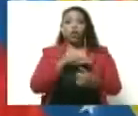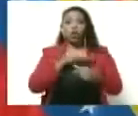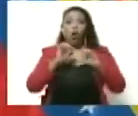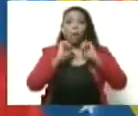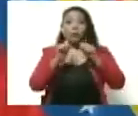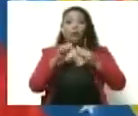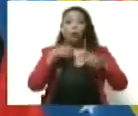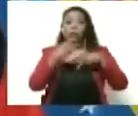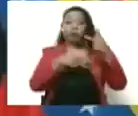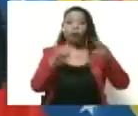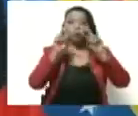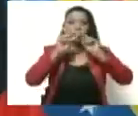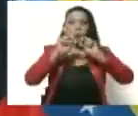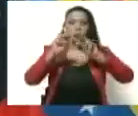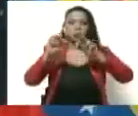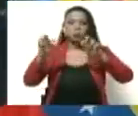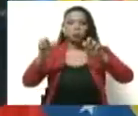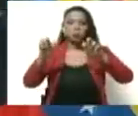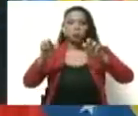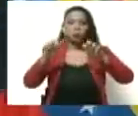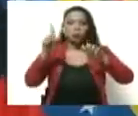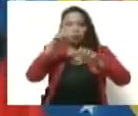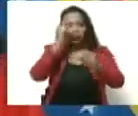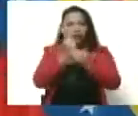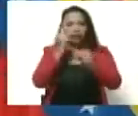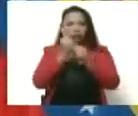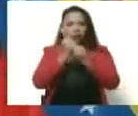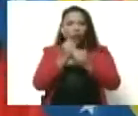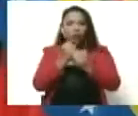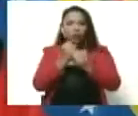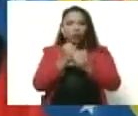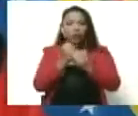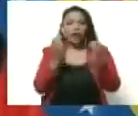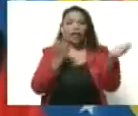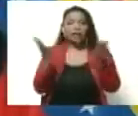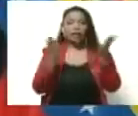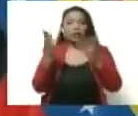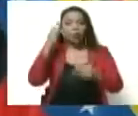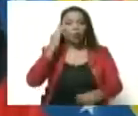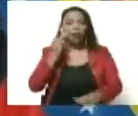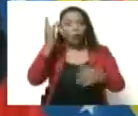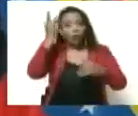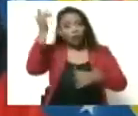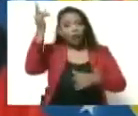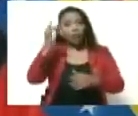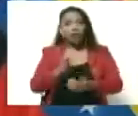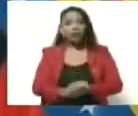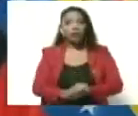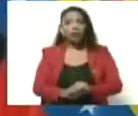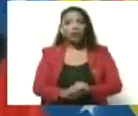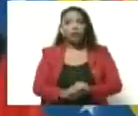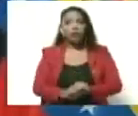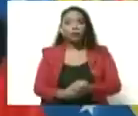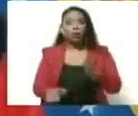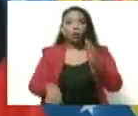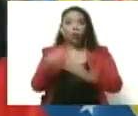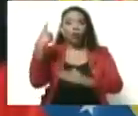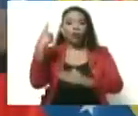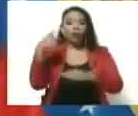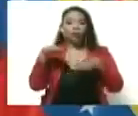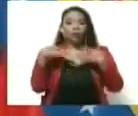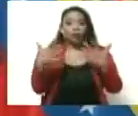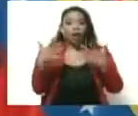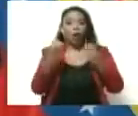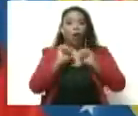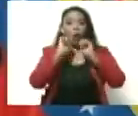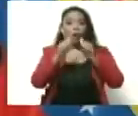el proceso de investigación, gracias a las arduas labores también del Servicio Bolivariano de Inteligencia. Una vez que